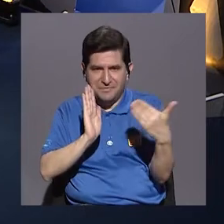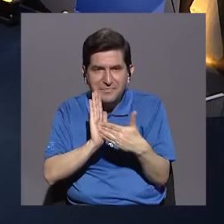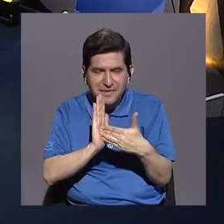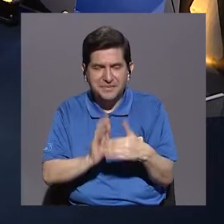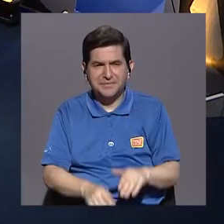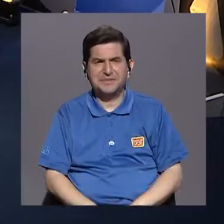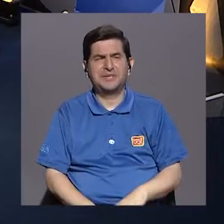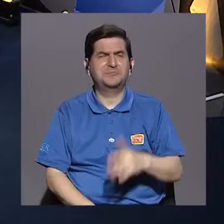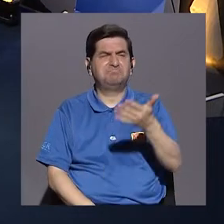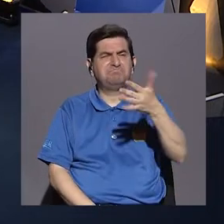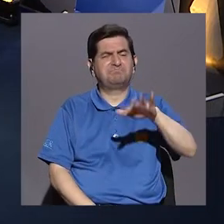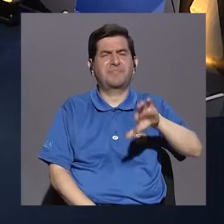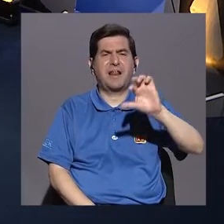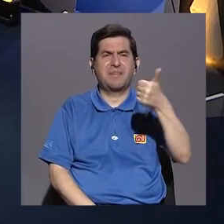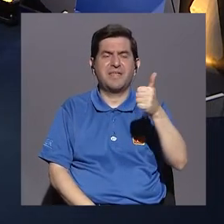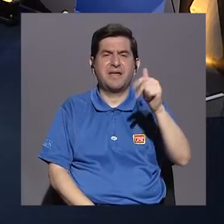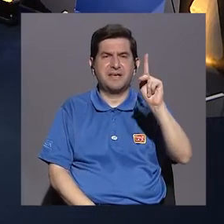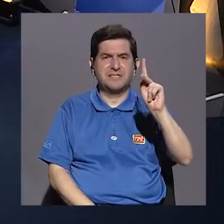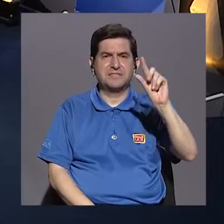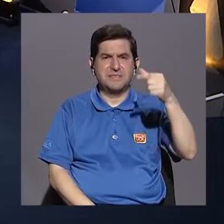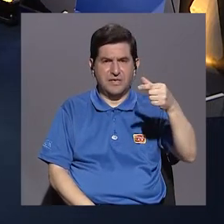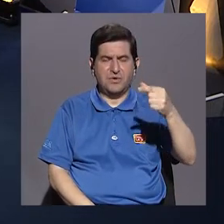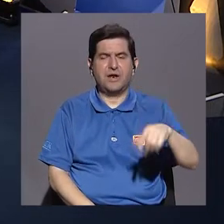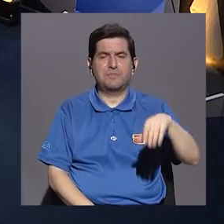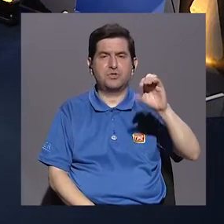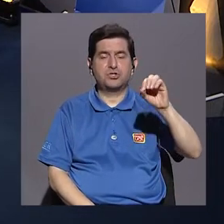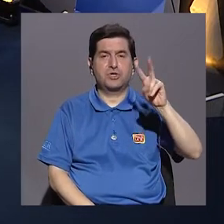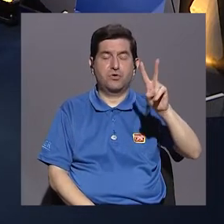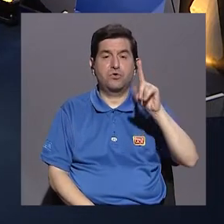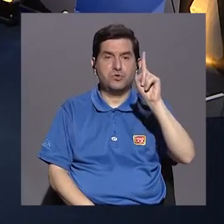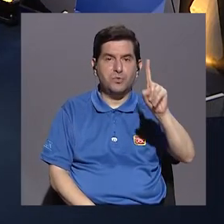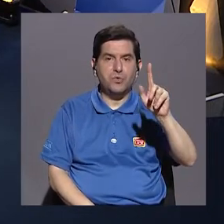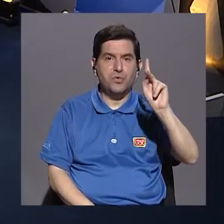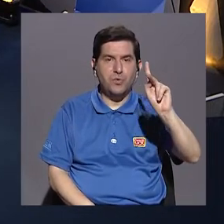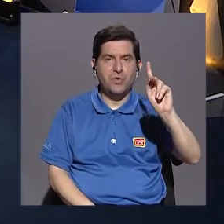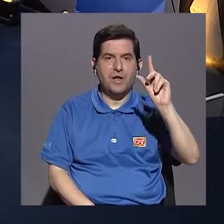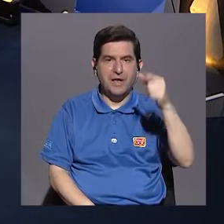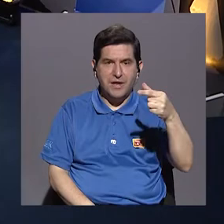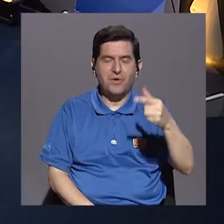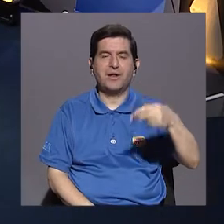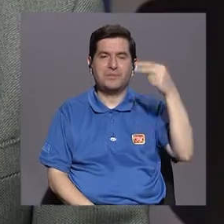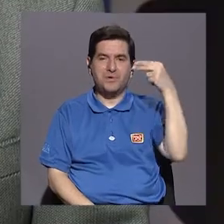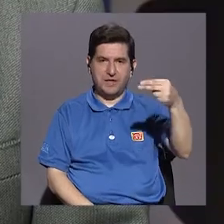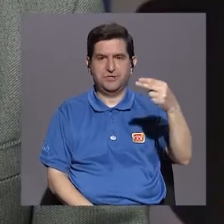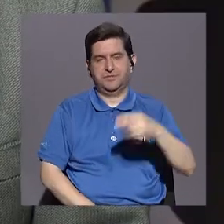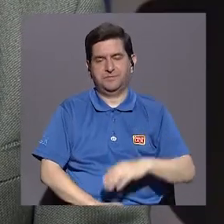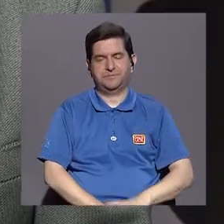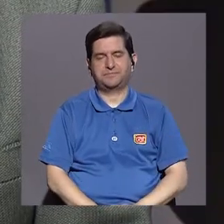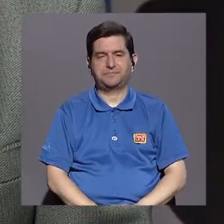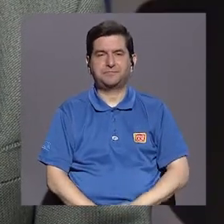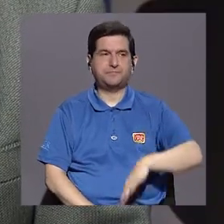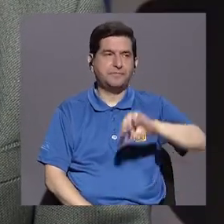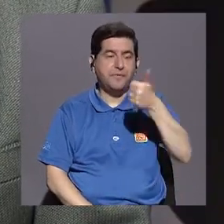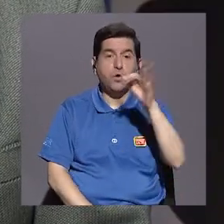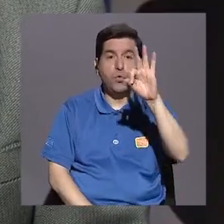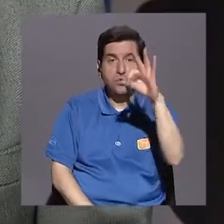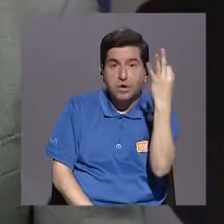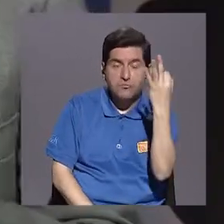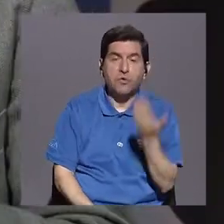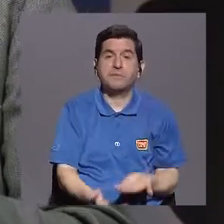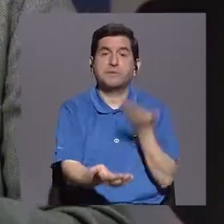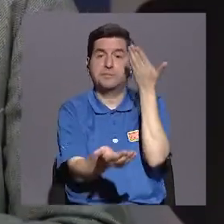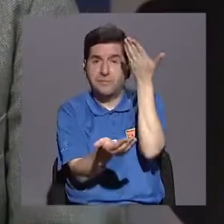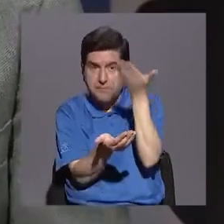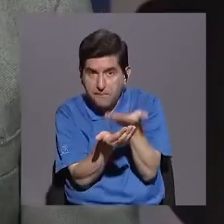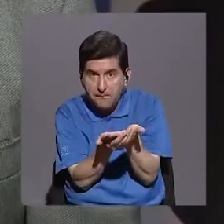alrededor de 10 kilogramos de co2 por cada kilogramo de hidrógeno la otra manera que se ha propuesto